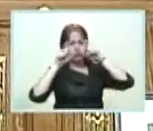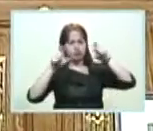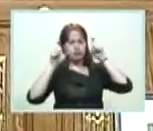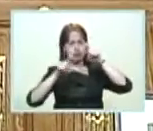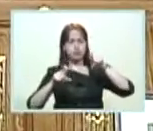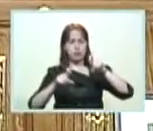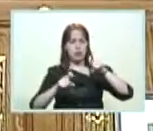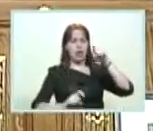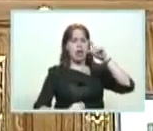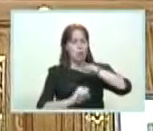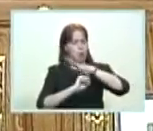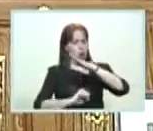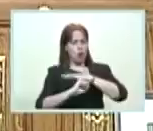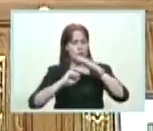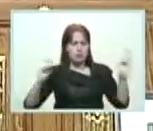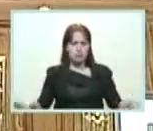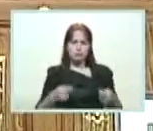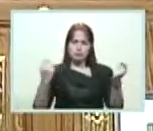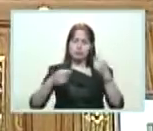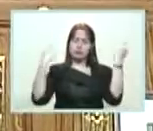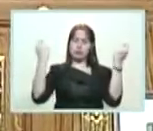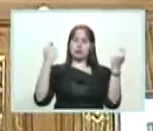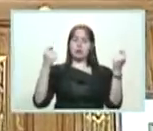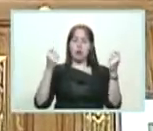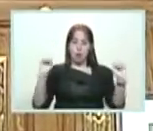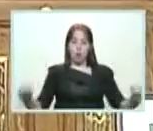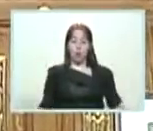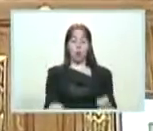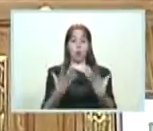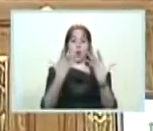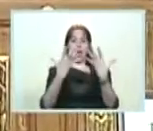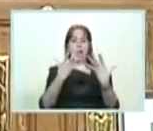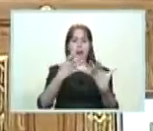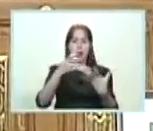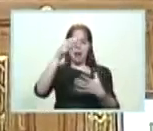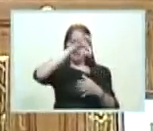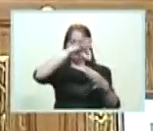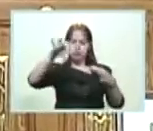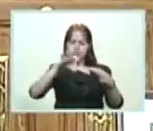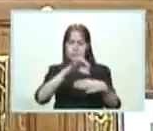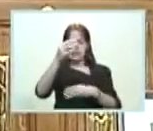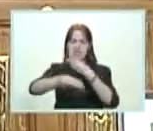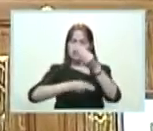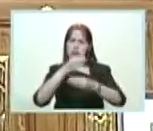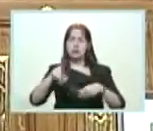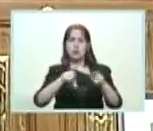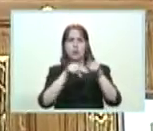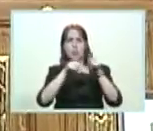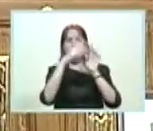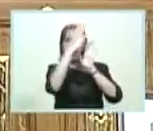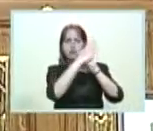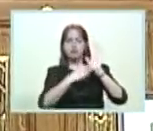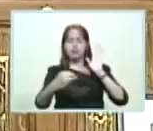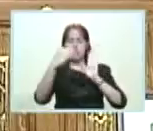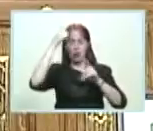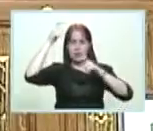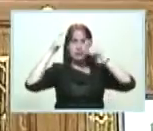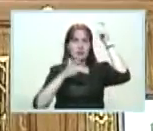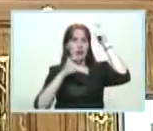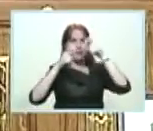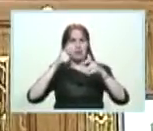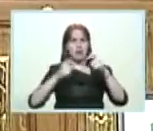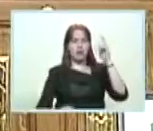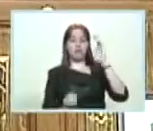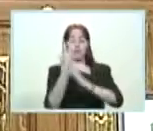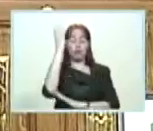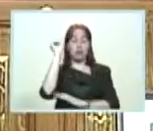semilla, fortaleciendo el árbol floreciente que sembró nuestro comandante Hugo Chávez, el gran refundador de la Fuerza Armada Nacional